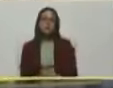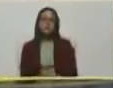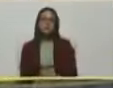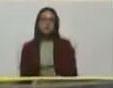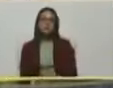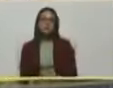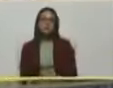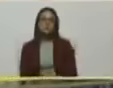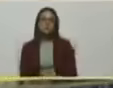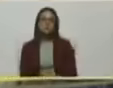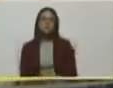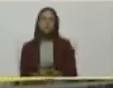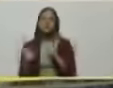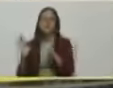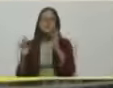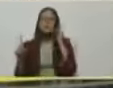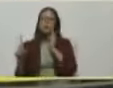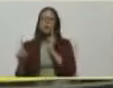Allá Bolívar,